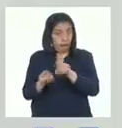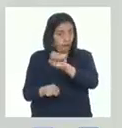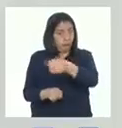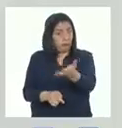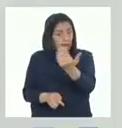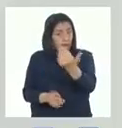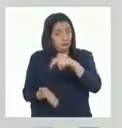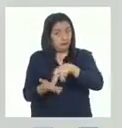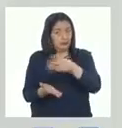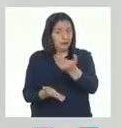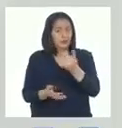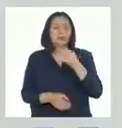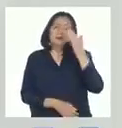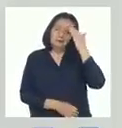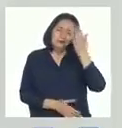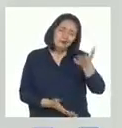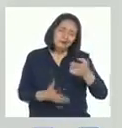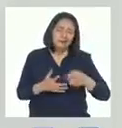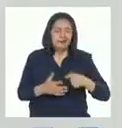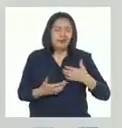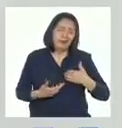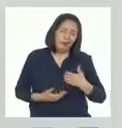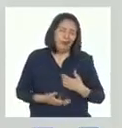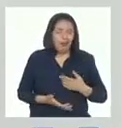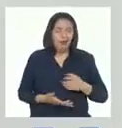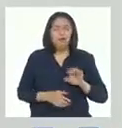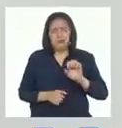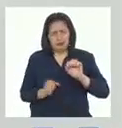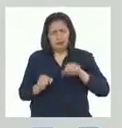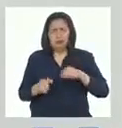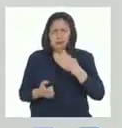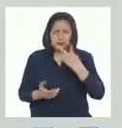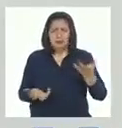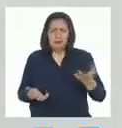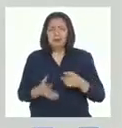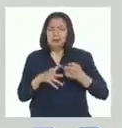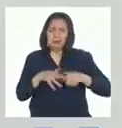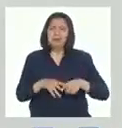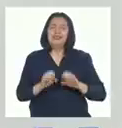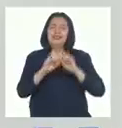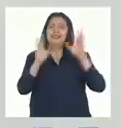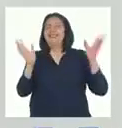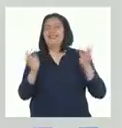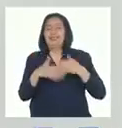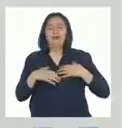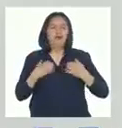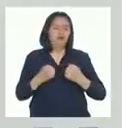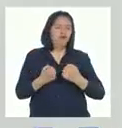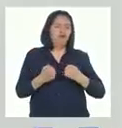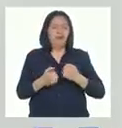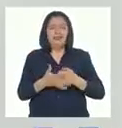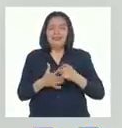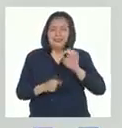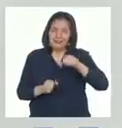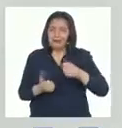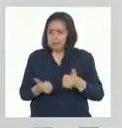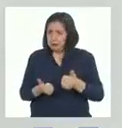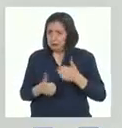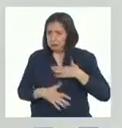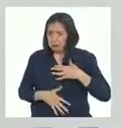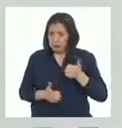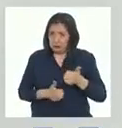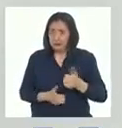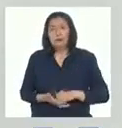vamos, levántate. Sí, yo sé que el inicio es un poco pesado, pero miren, vamos a empezar el día con mucha energía y a pasarla muy bien,